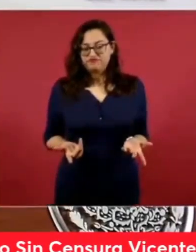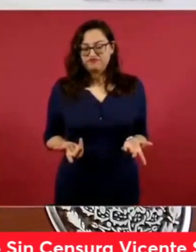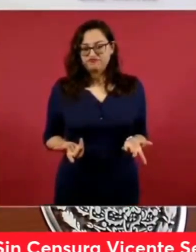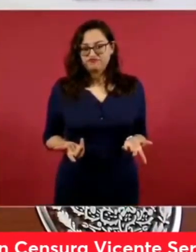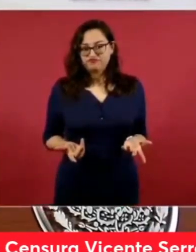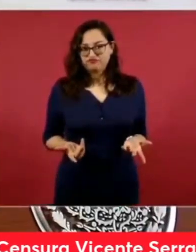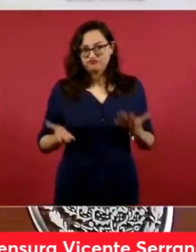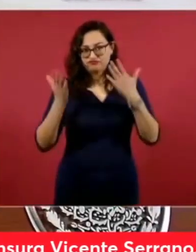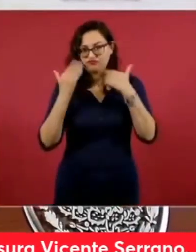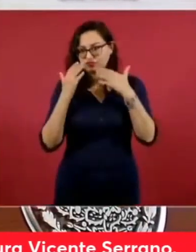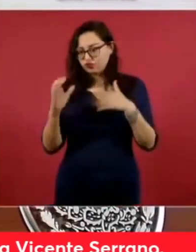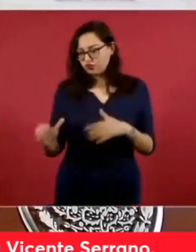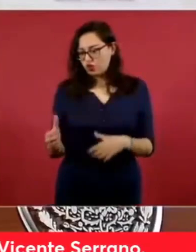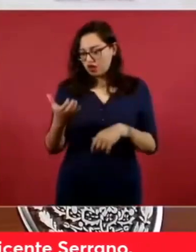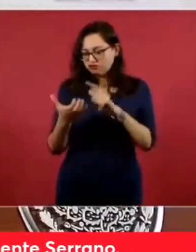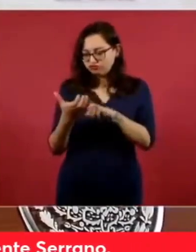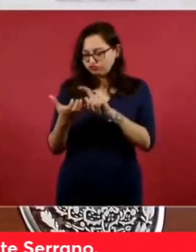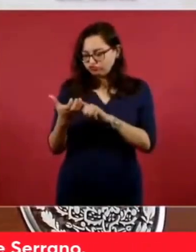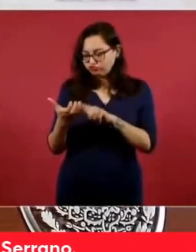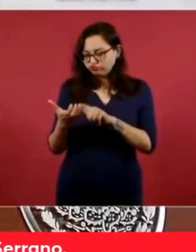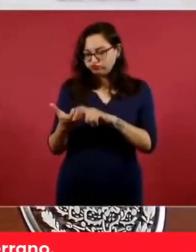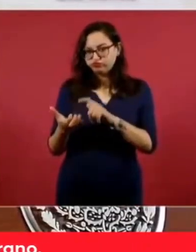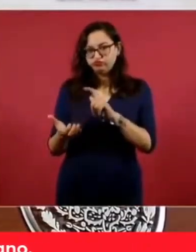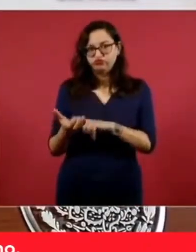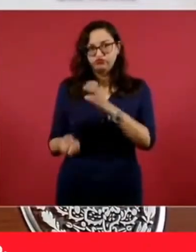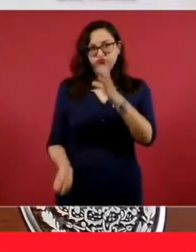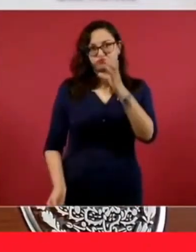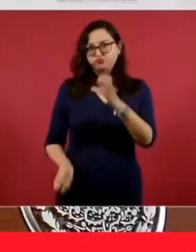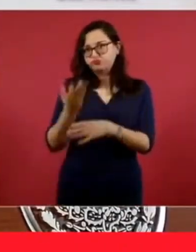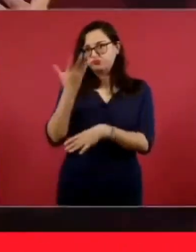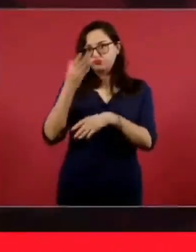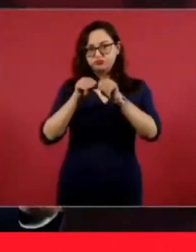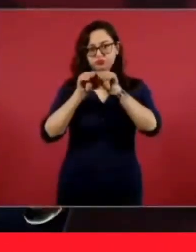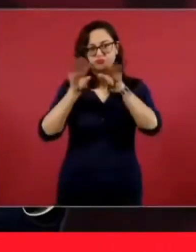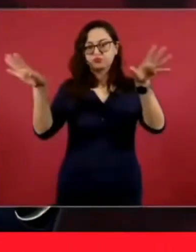Es un asunto internacional, es una decadencia